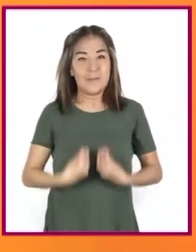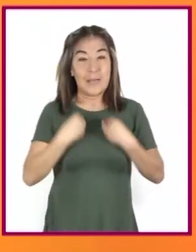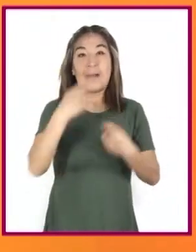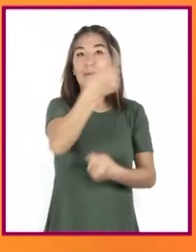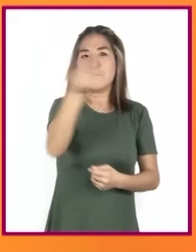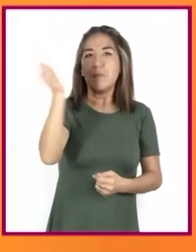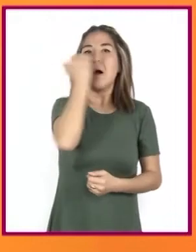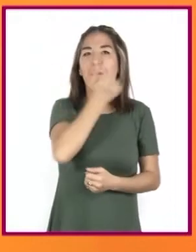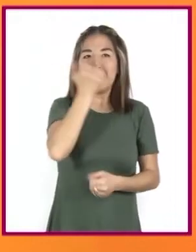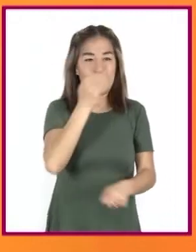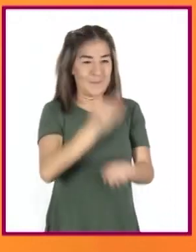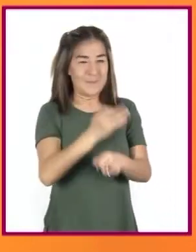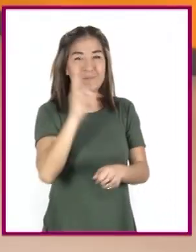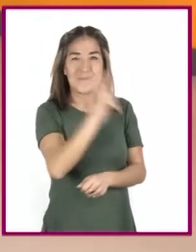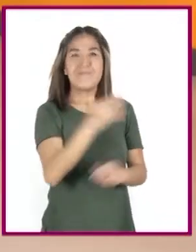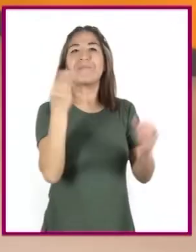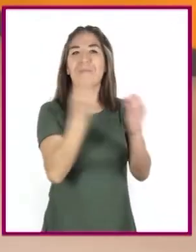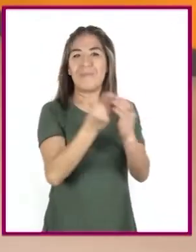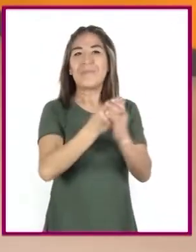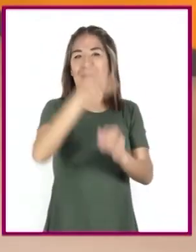alumnos aprendieron en estas sesiones.